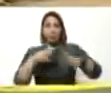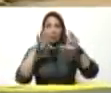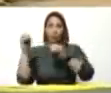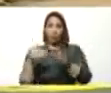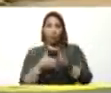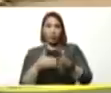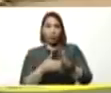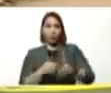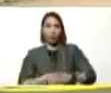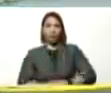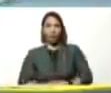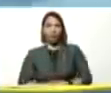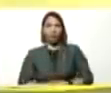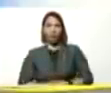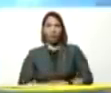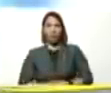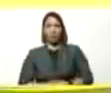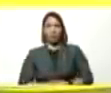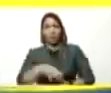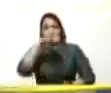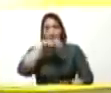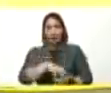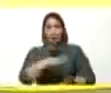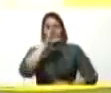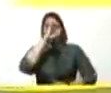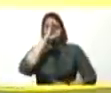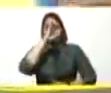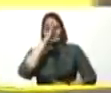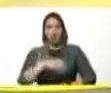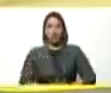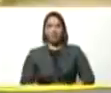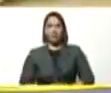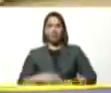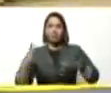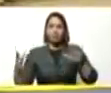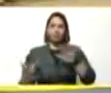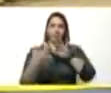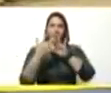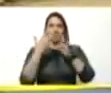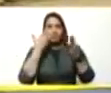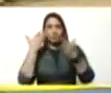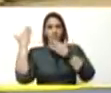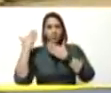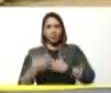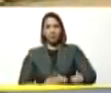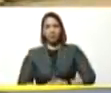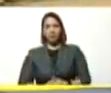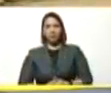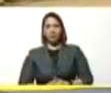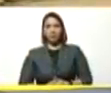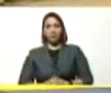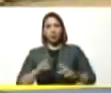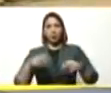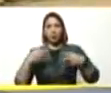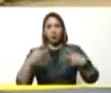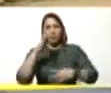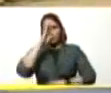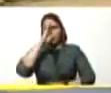3.900.000 en el estado Barinas. Vamos a dar el pase al urbanismo nuevo Barinas